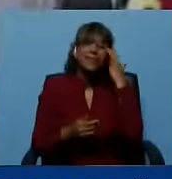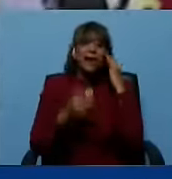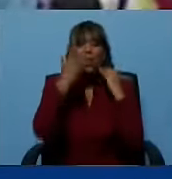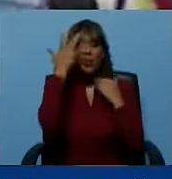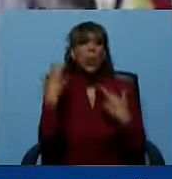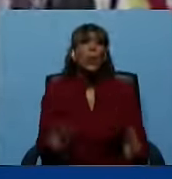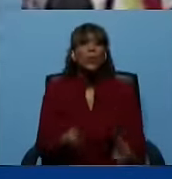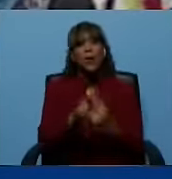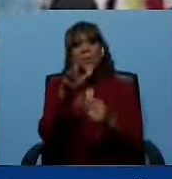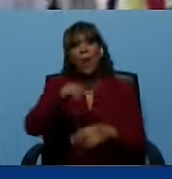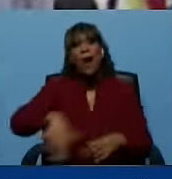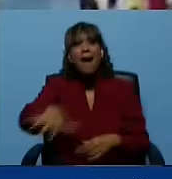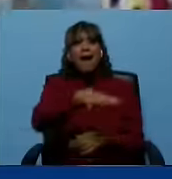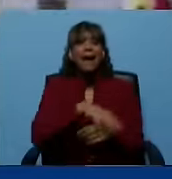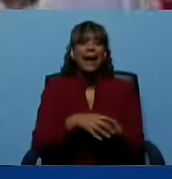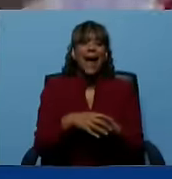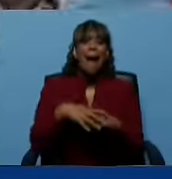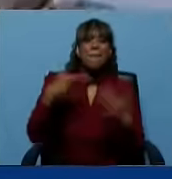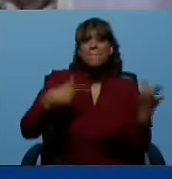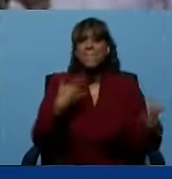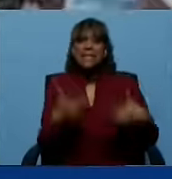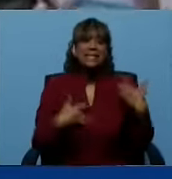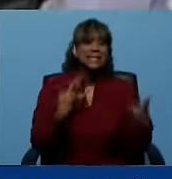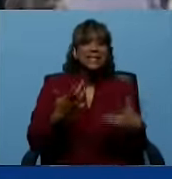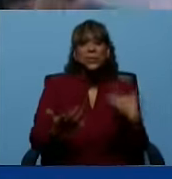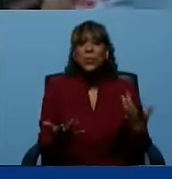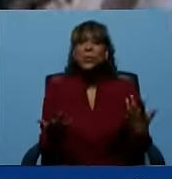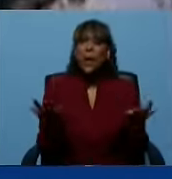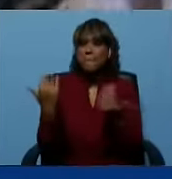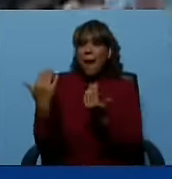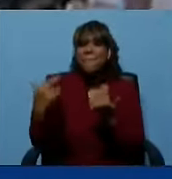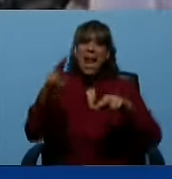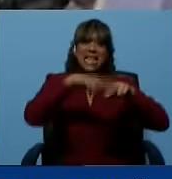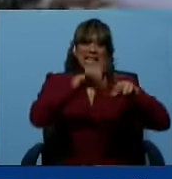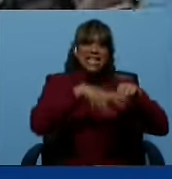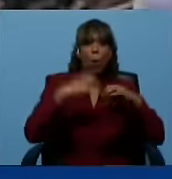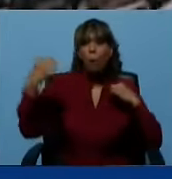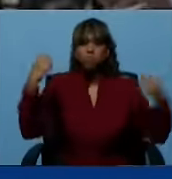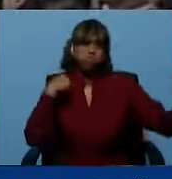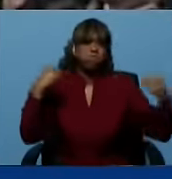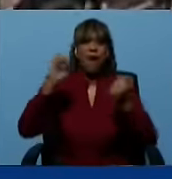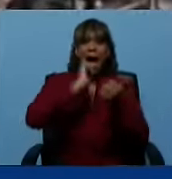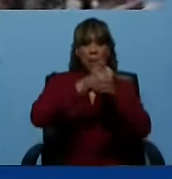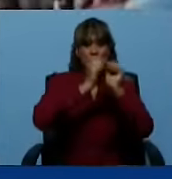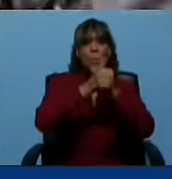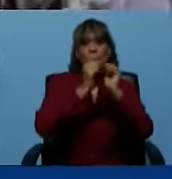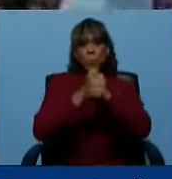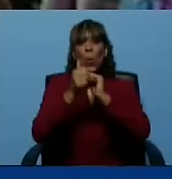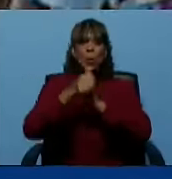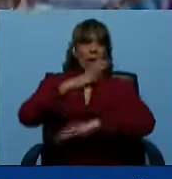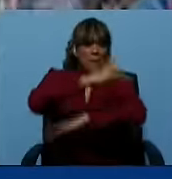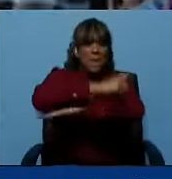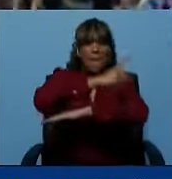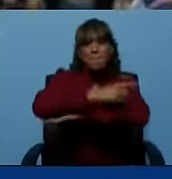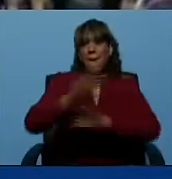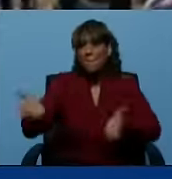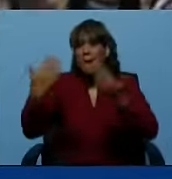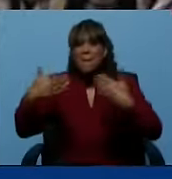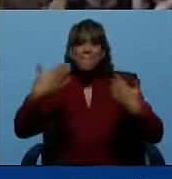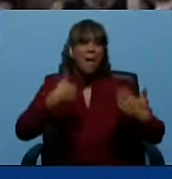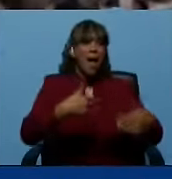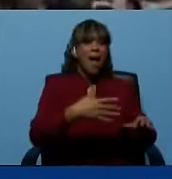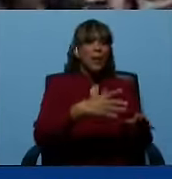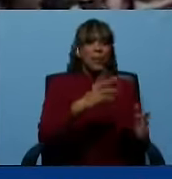nos encontramos participando, también vendrán los Tribilines y Campeones, donde diferentes disciplinas, niños de